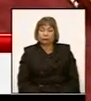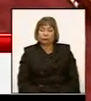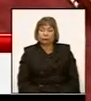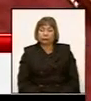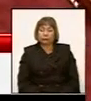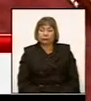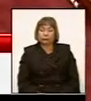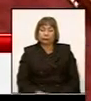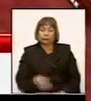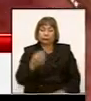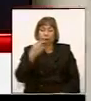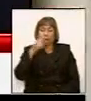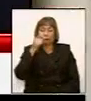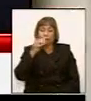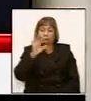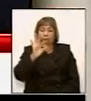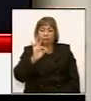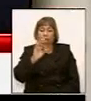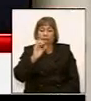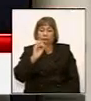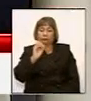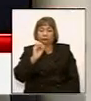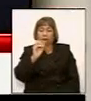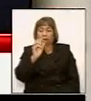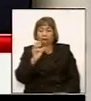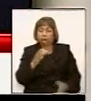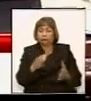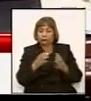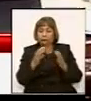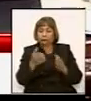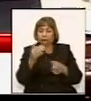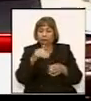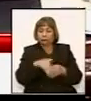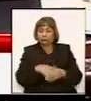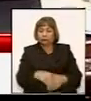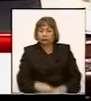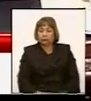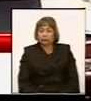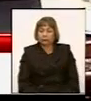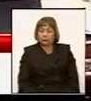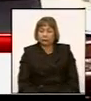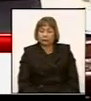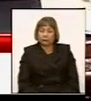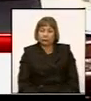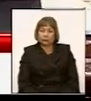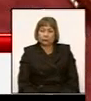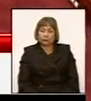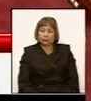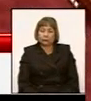Han registrado su asistencia 90 señores congresistas al voto.